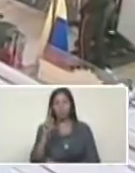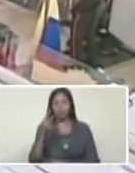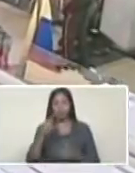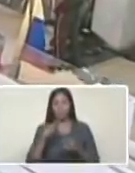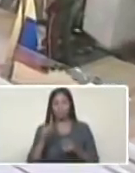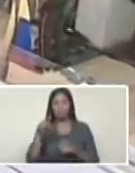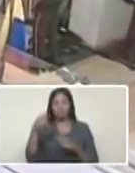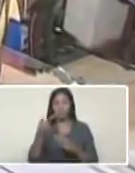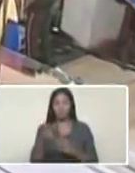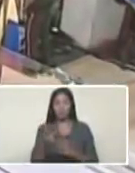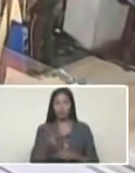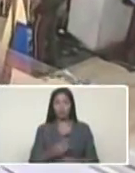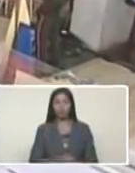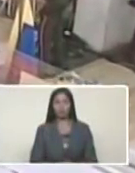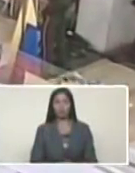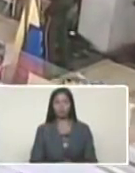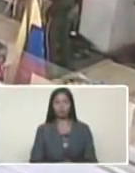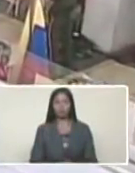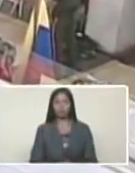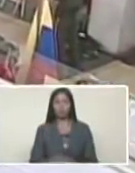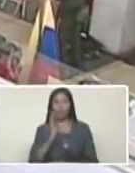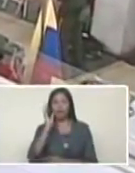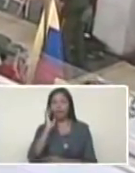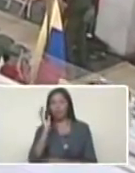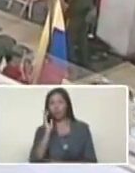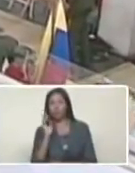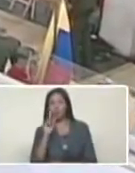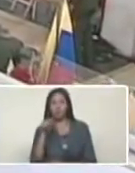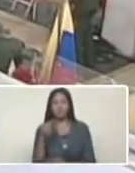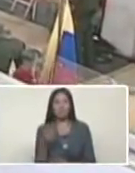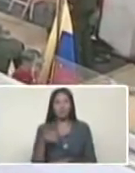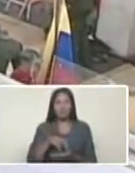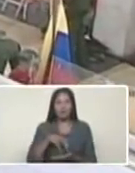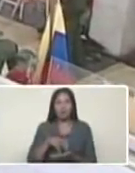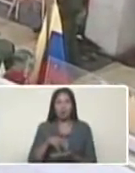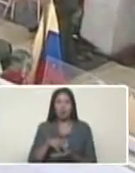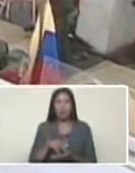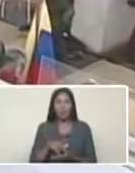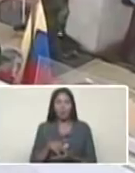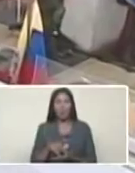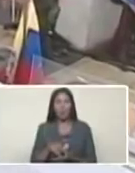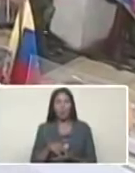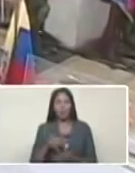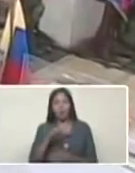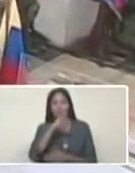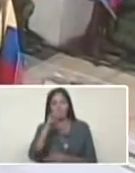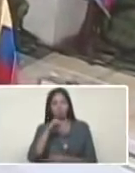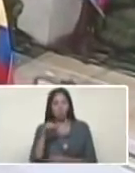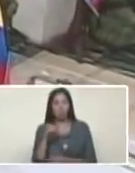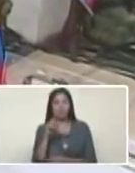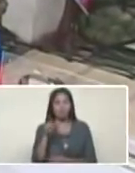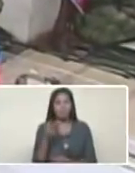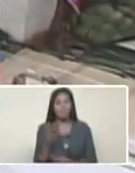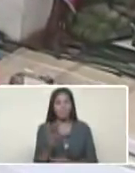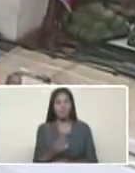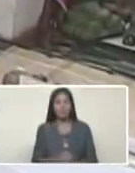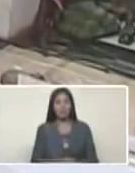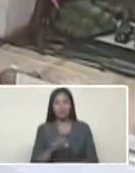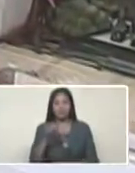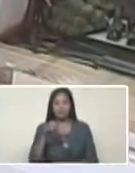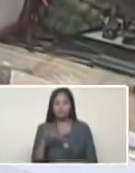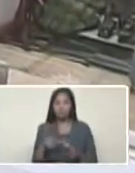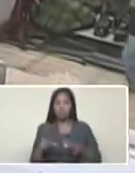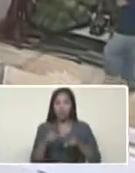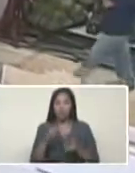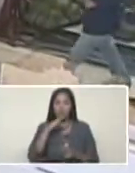después Angostura, Carabobo, el lago de Maracaibo y Ayacucho. Ese mismo momento histórico